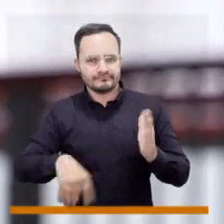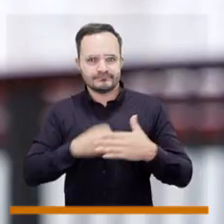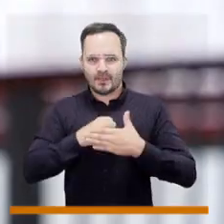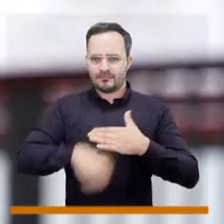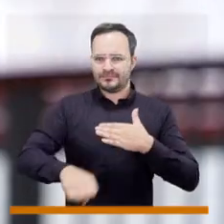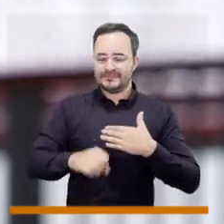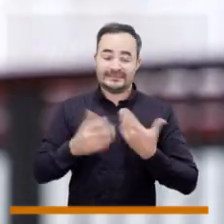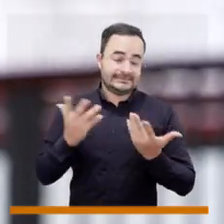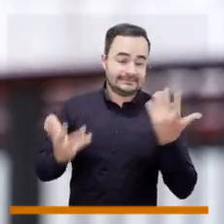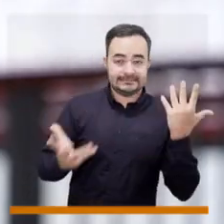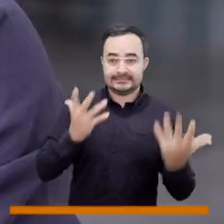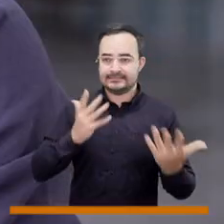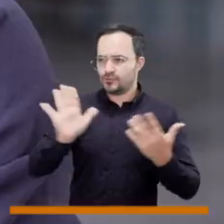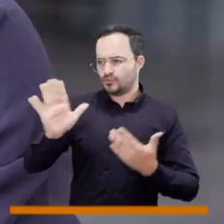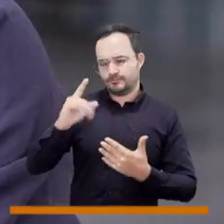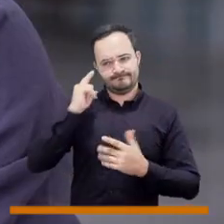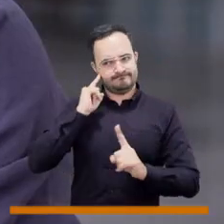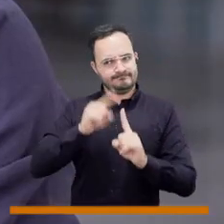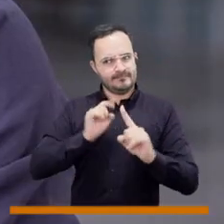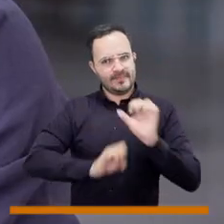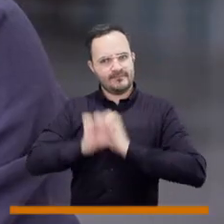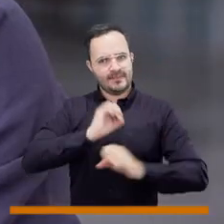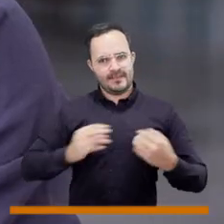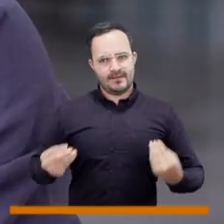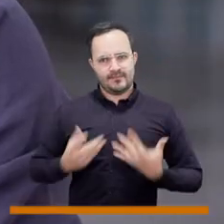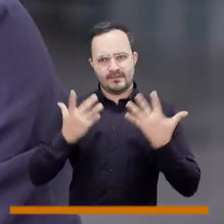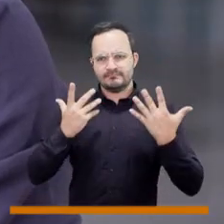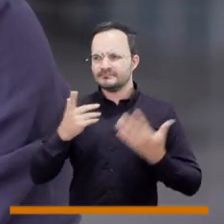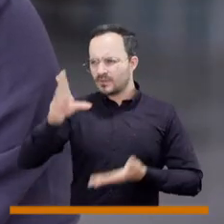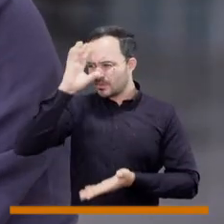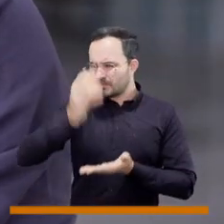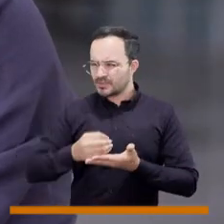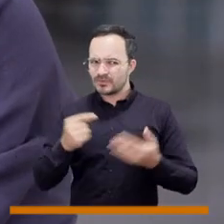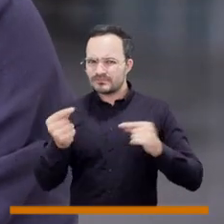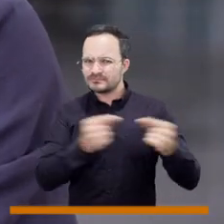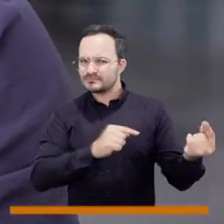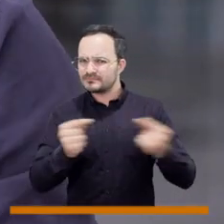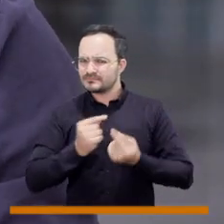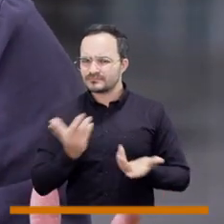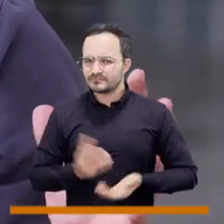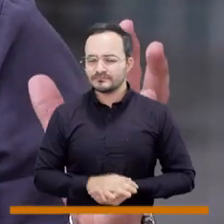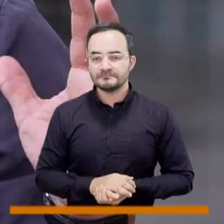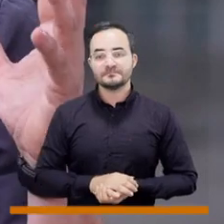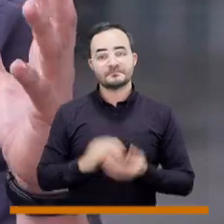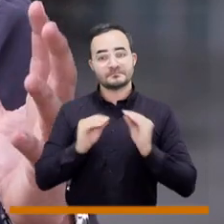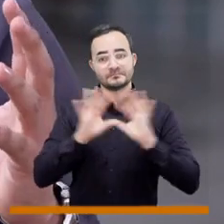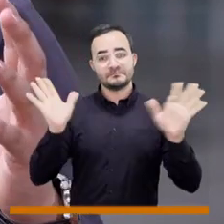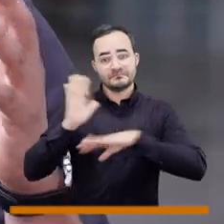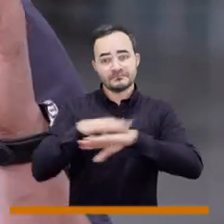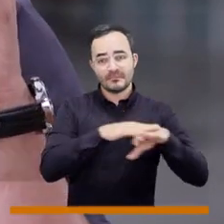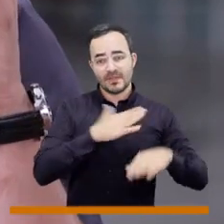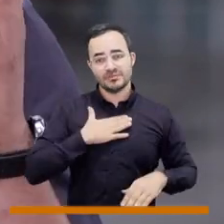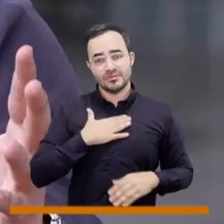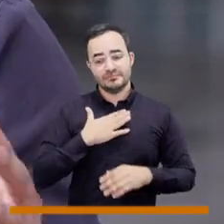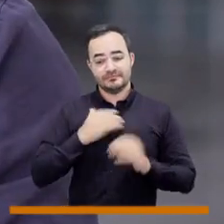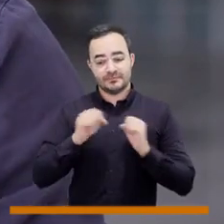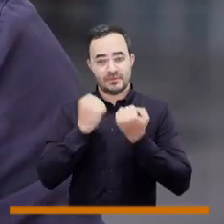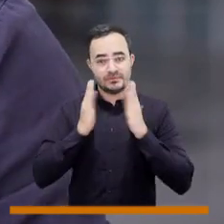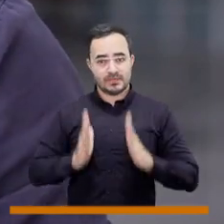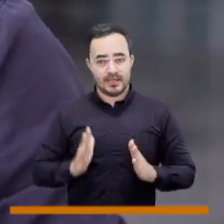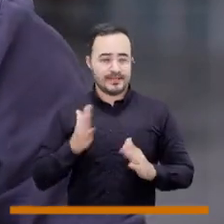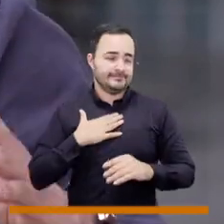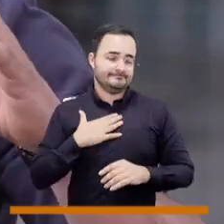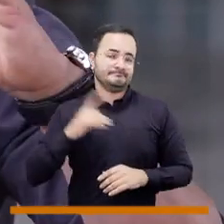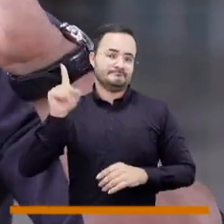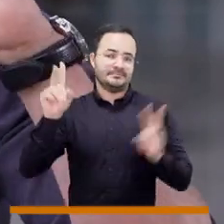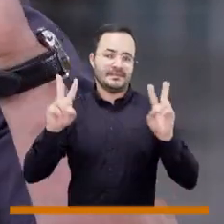concejal pro vida, cuéntenos también su visión sobre este punto. Sí, Catherine, pues yo quiero dejar claro, soy un concejal pro